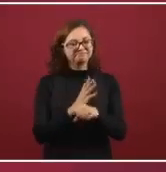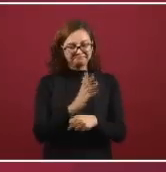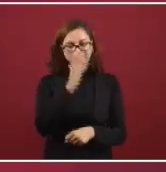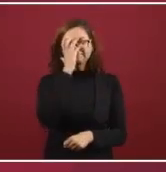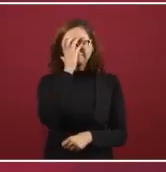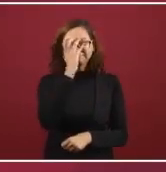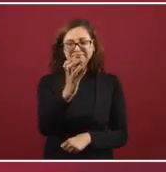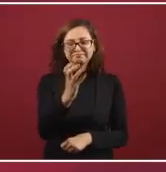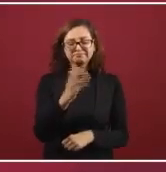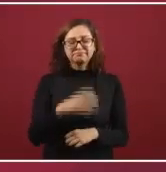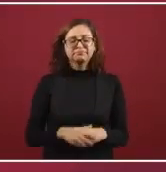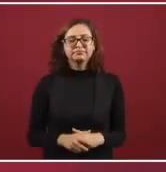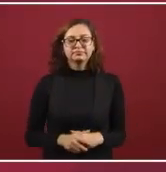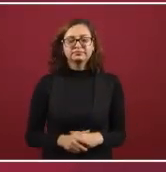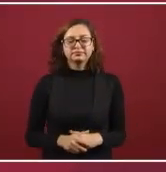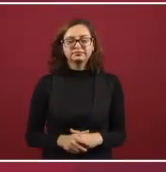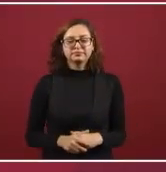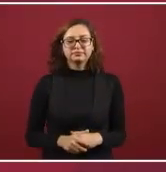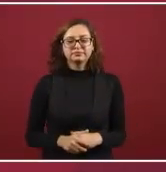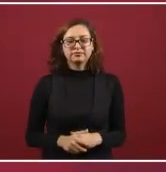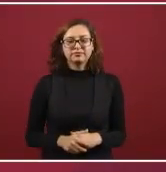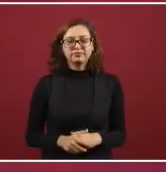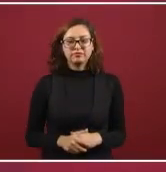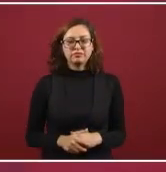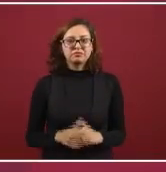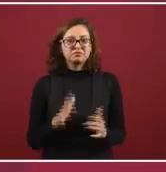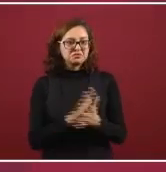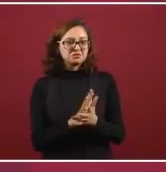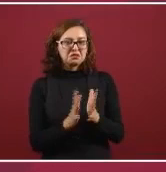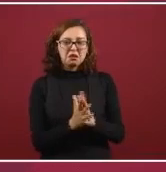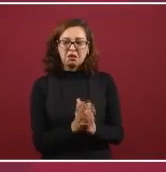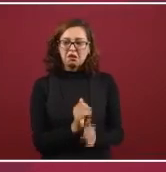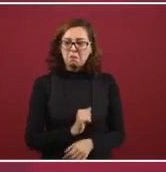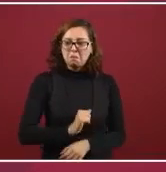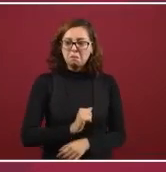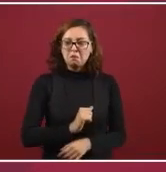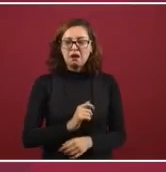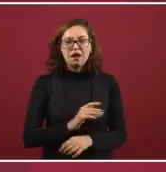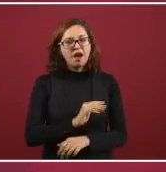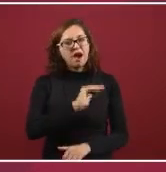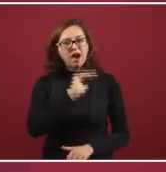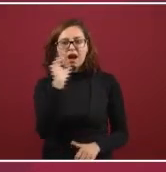Se terminó con el influyentismo